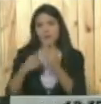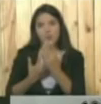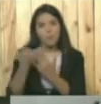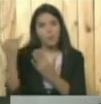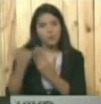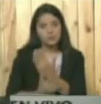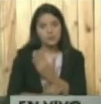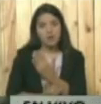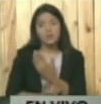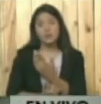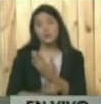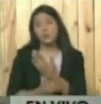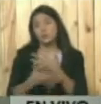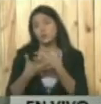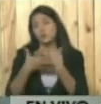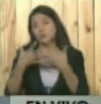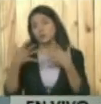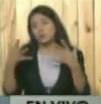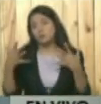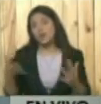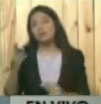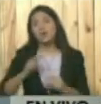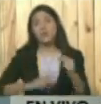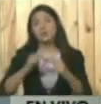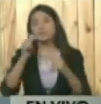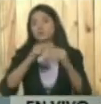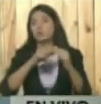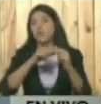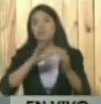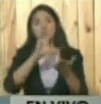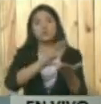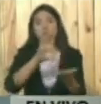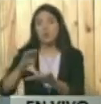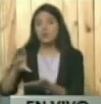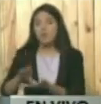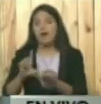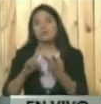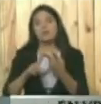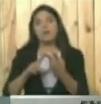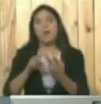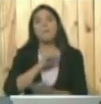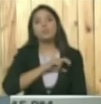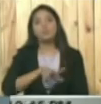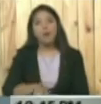sumamente extensos de construcción de ciudades. Portugal,